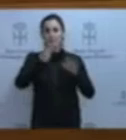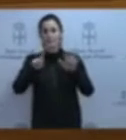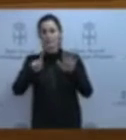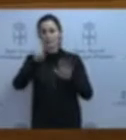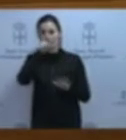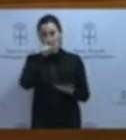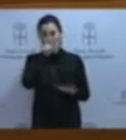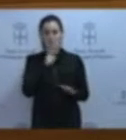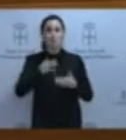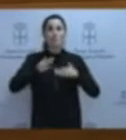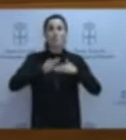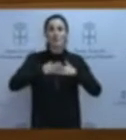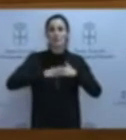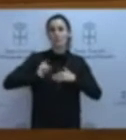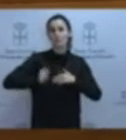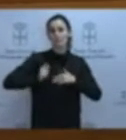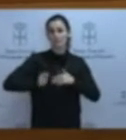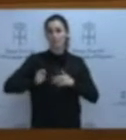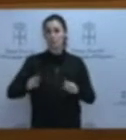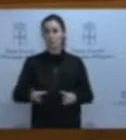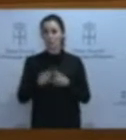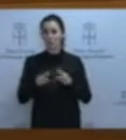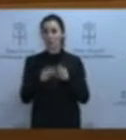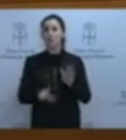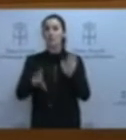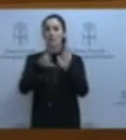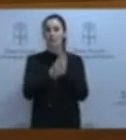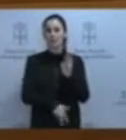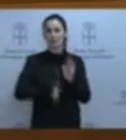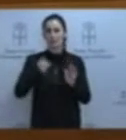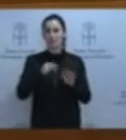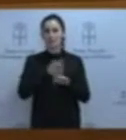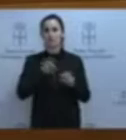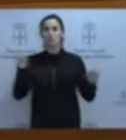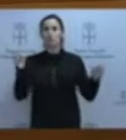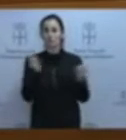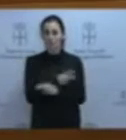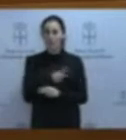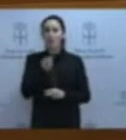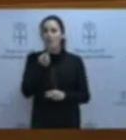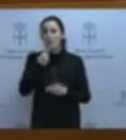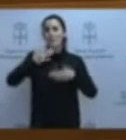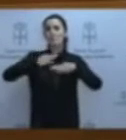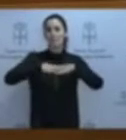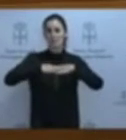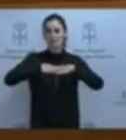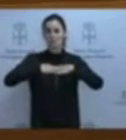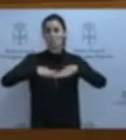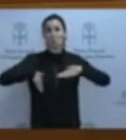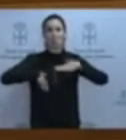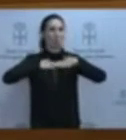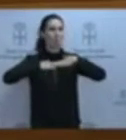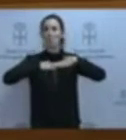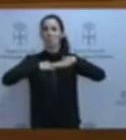mínimo. Si se fijan, la Ley General de Seguridad Social establece unos mínimos, pero no unos